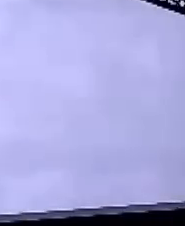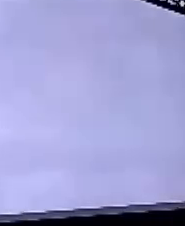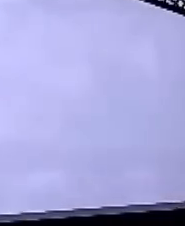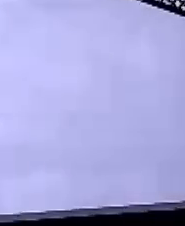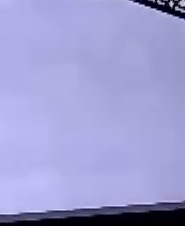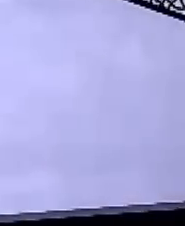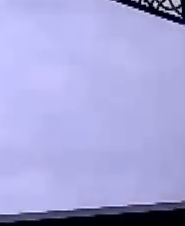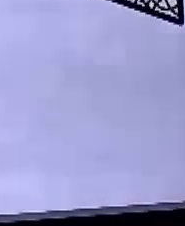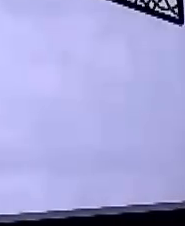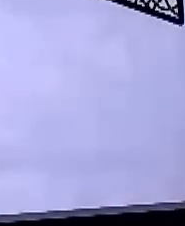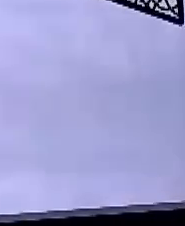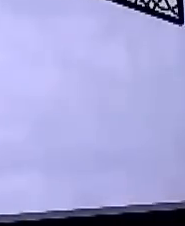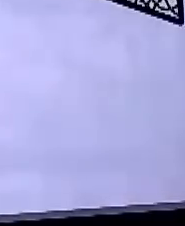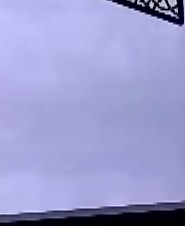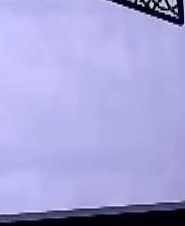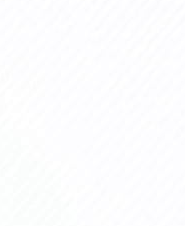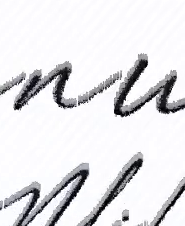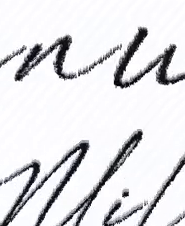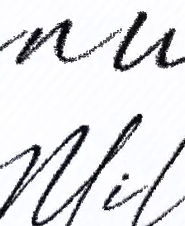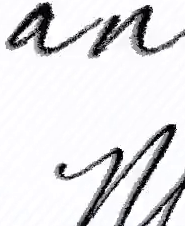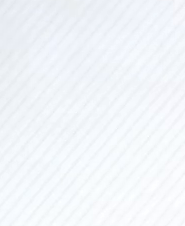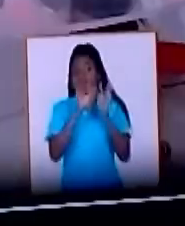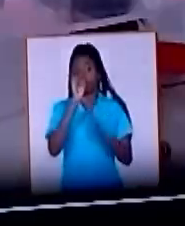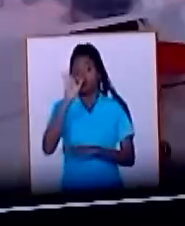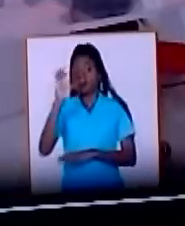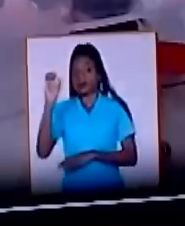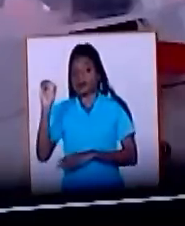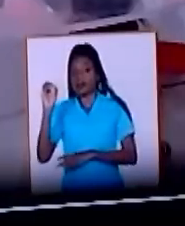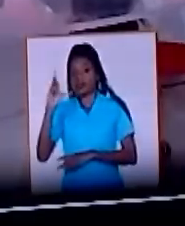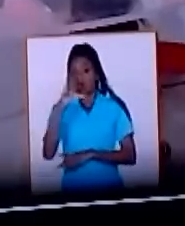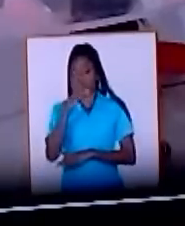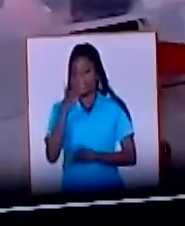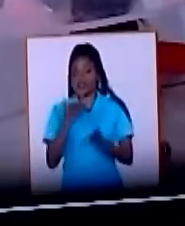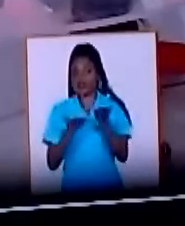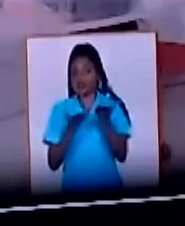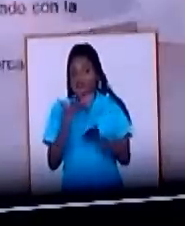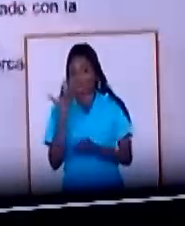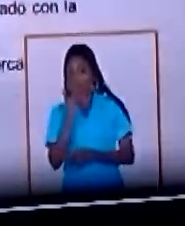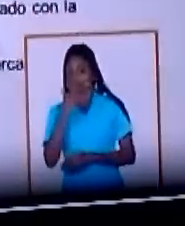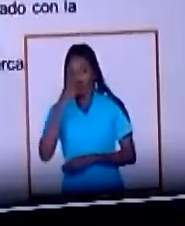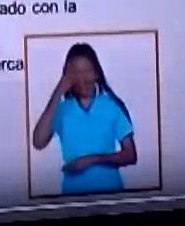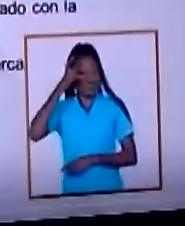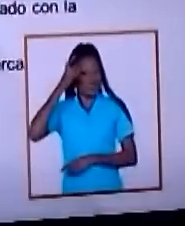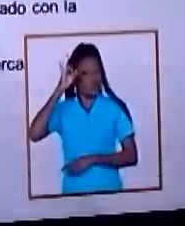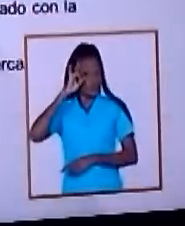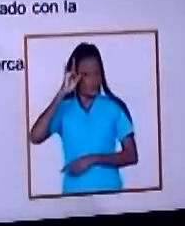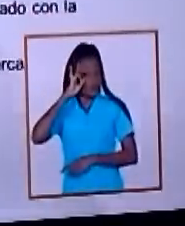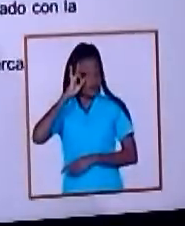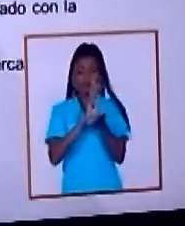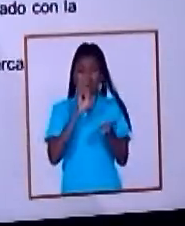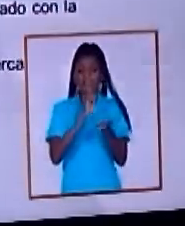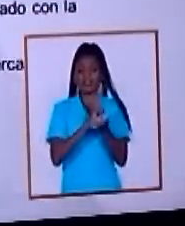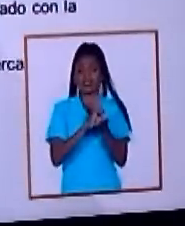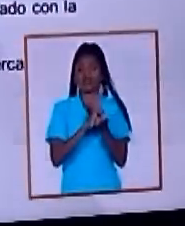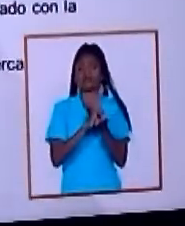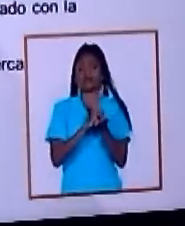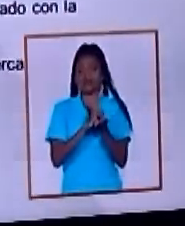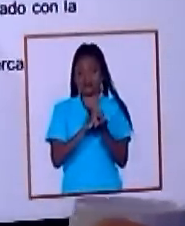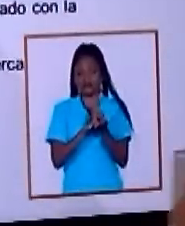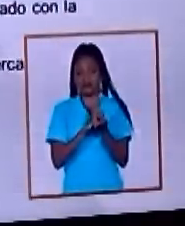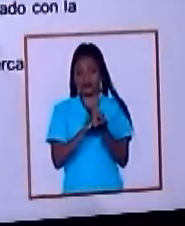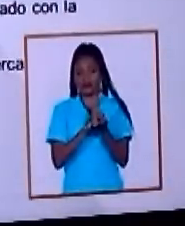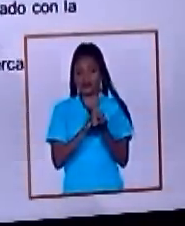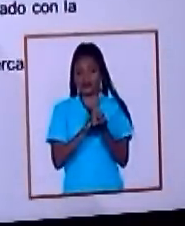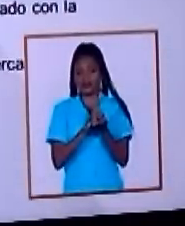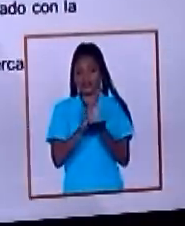el tripa le puso precio al dólar hoy yn tiene contrato la industria logró visitar 74,000 productores pero se comprometieron